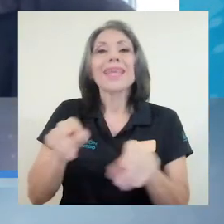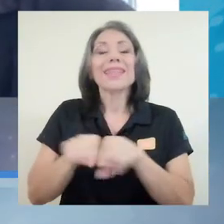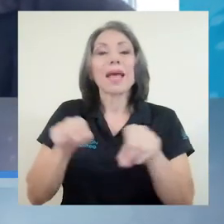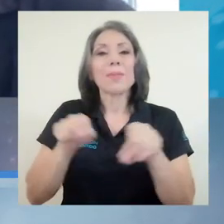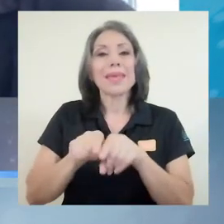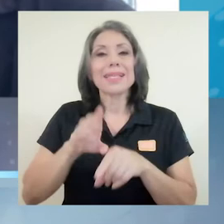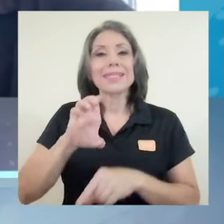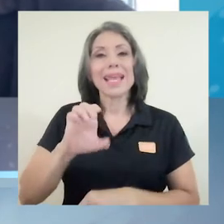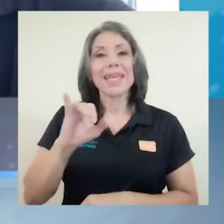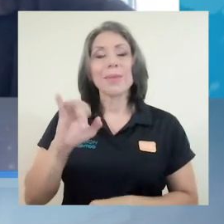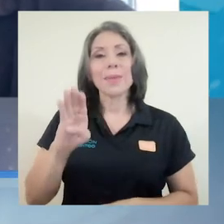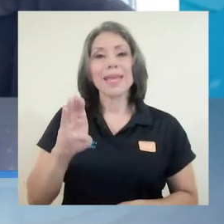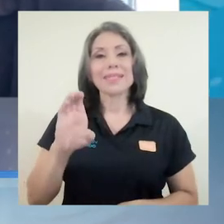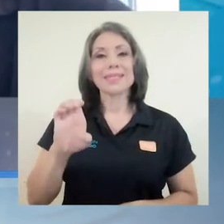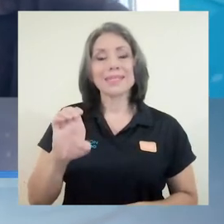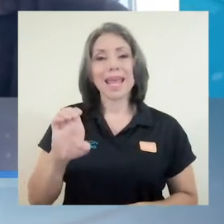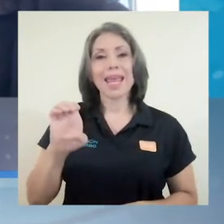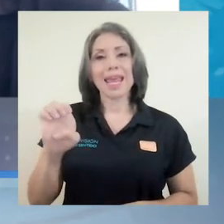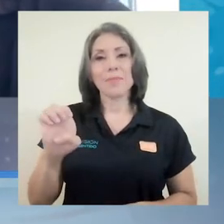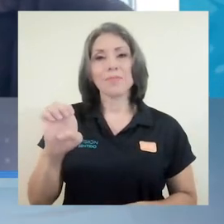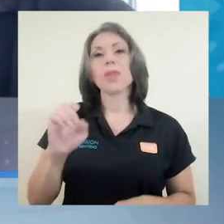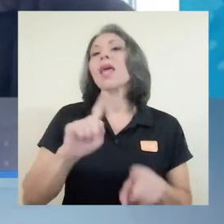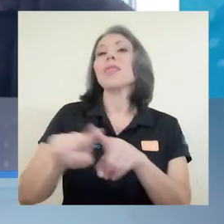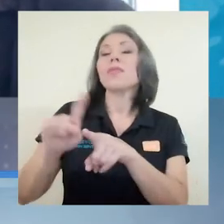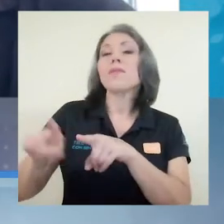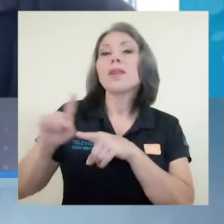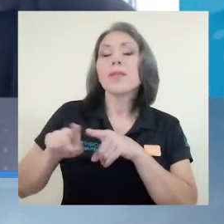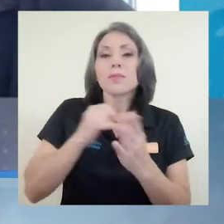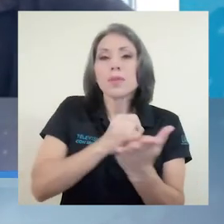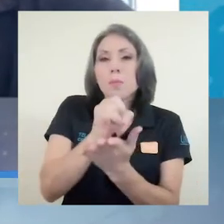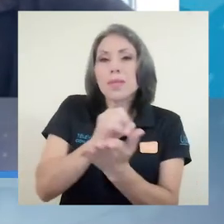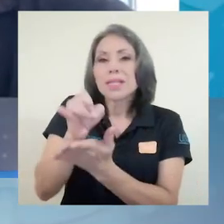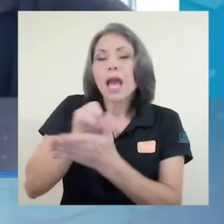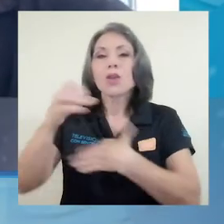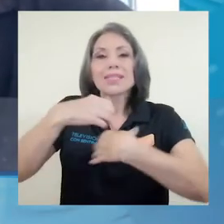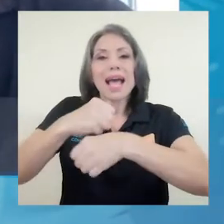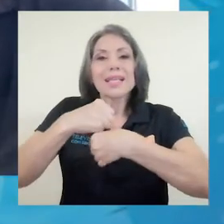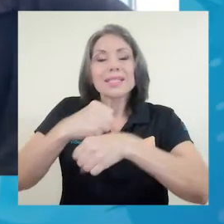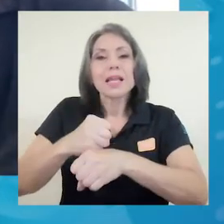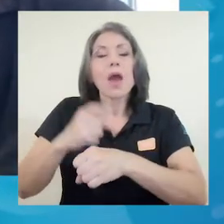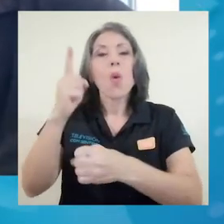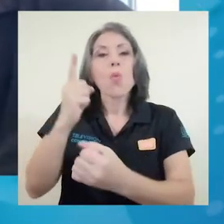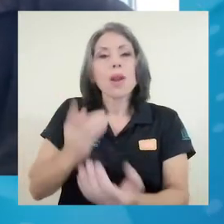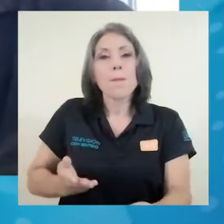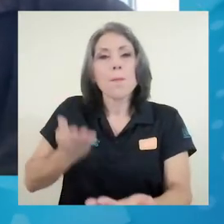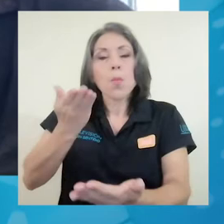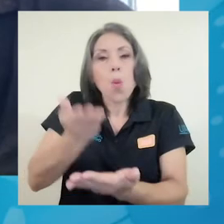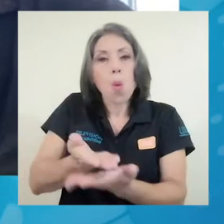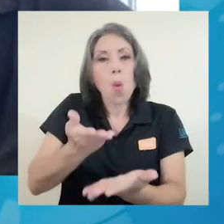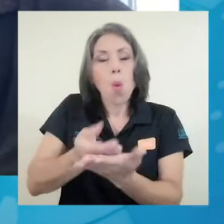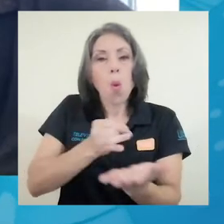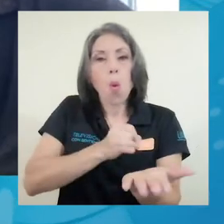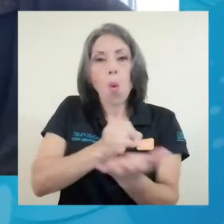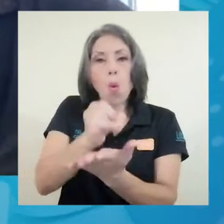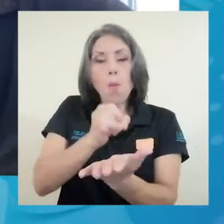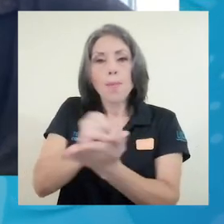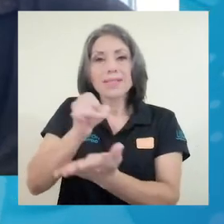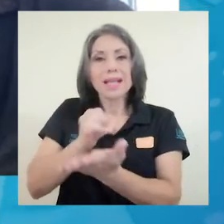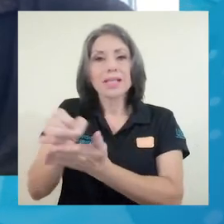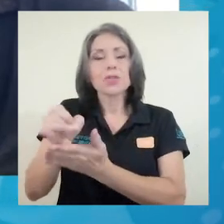estamos elaborando una propuesta de investigación para evaluar precisamente la salud